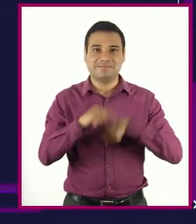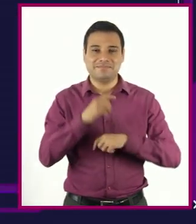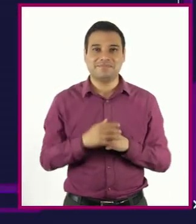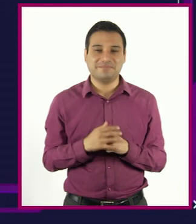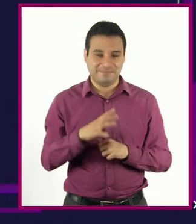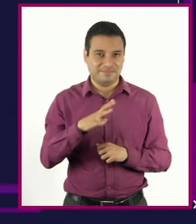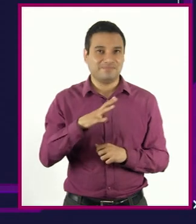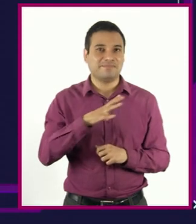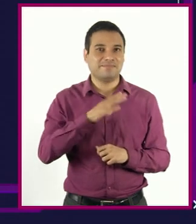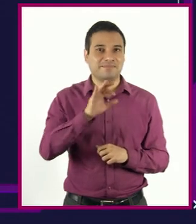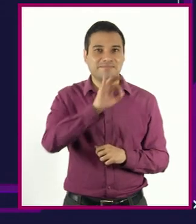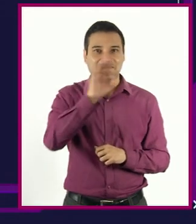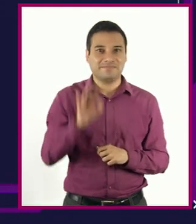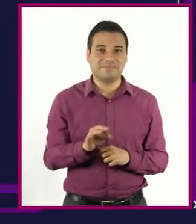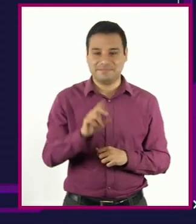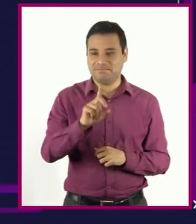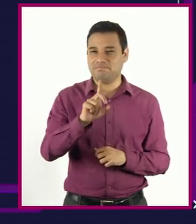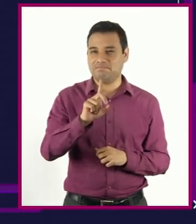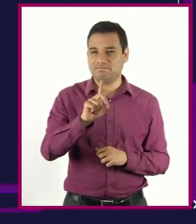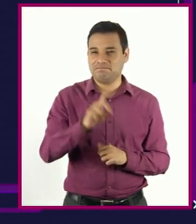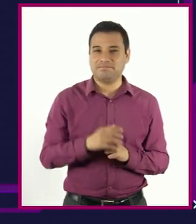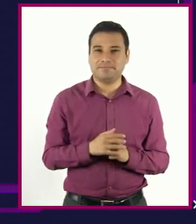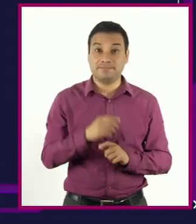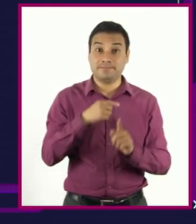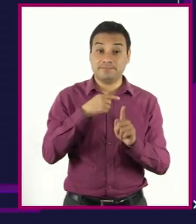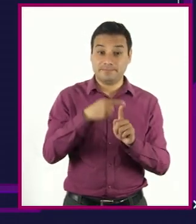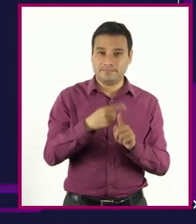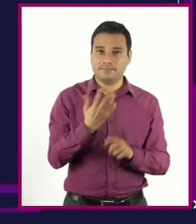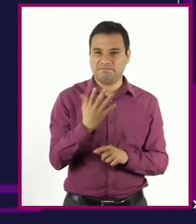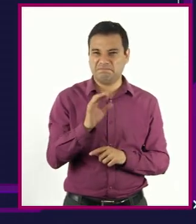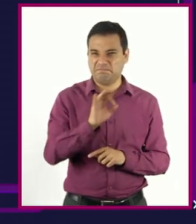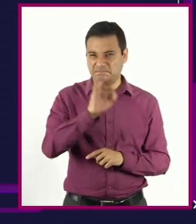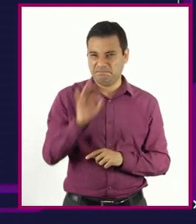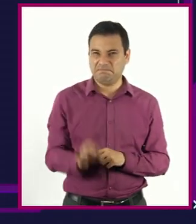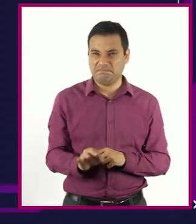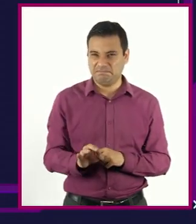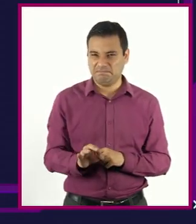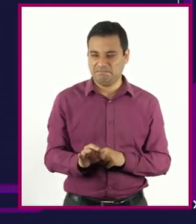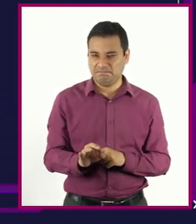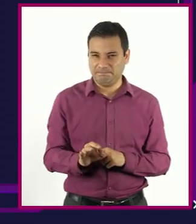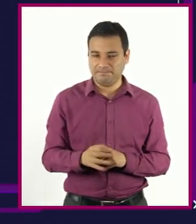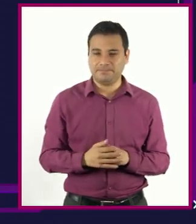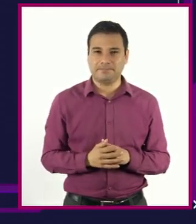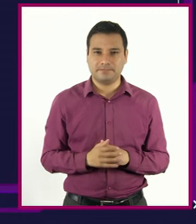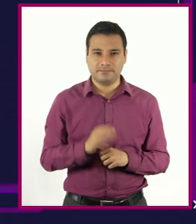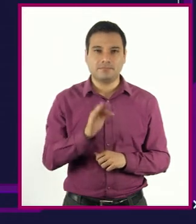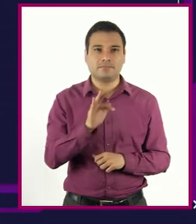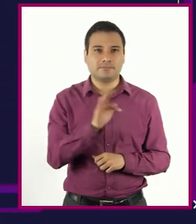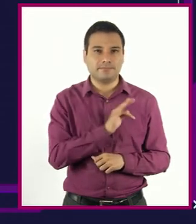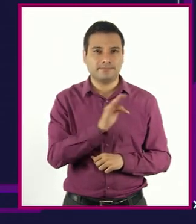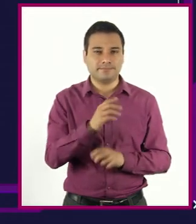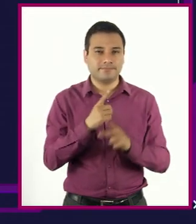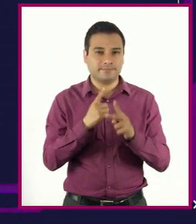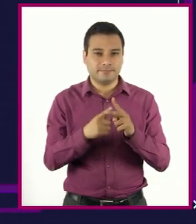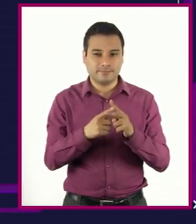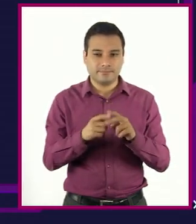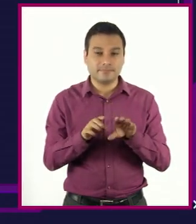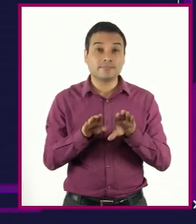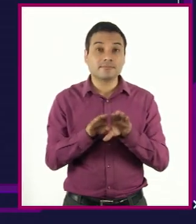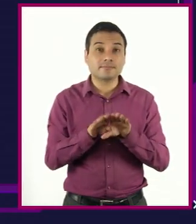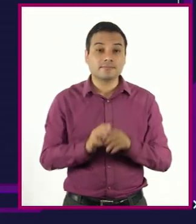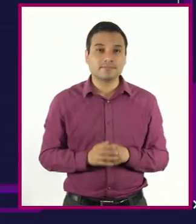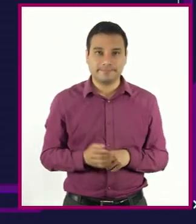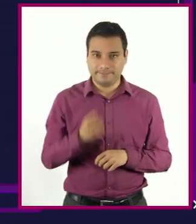un descuento de 30% más un 5% adicional que se puede calcular con una igualdad